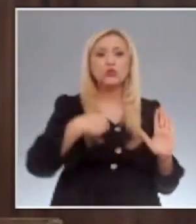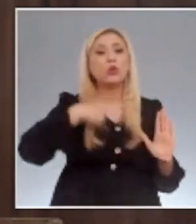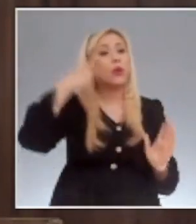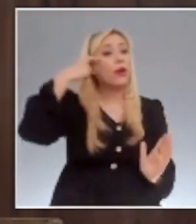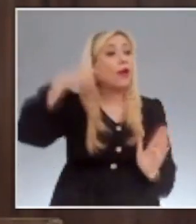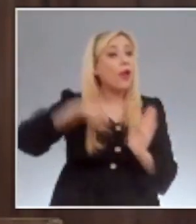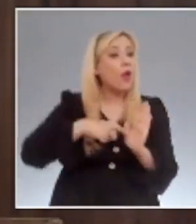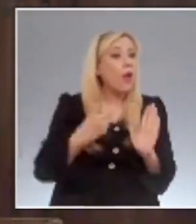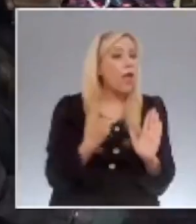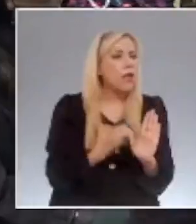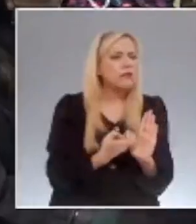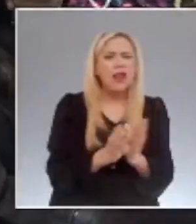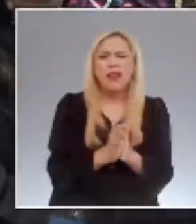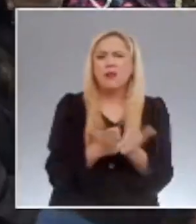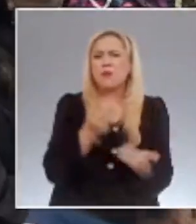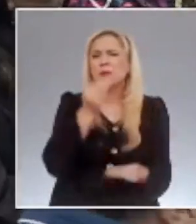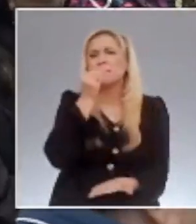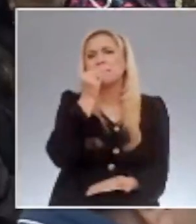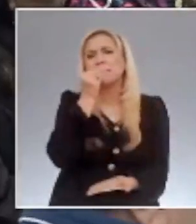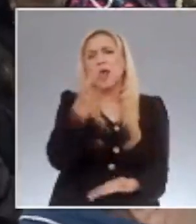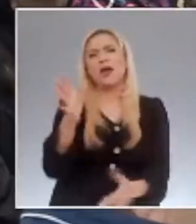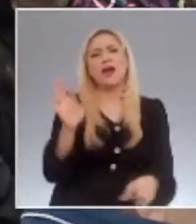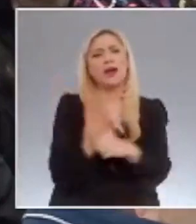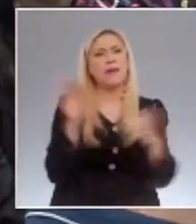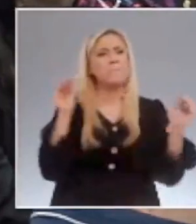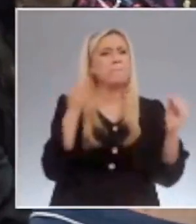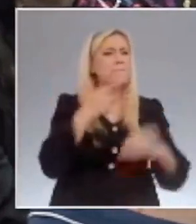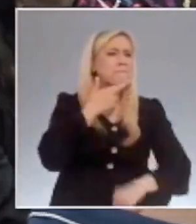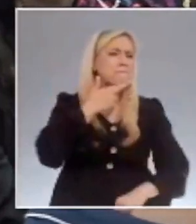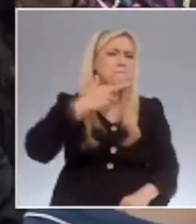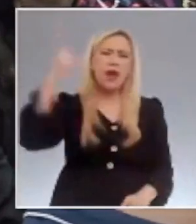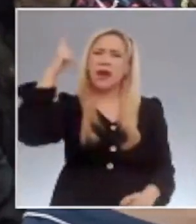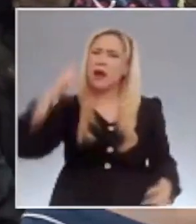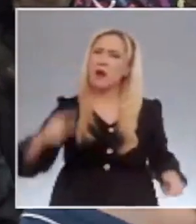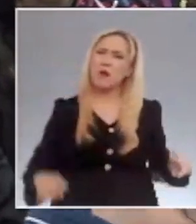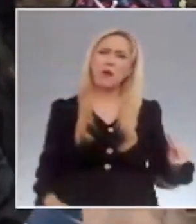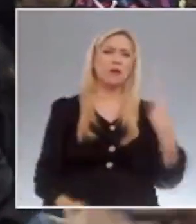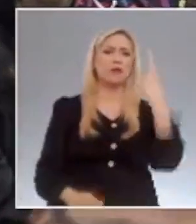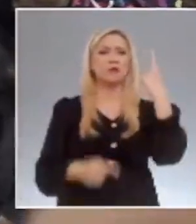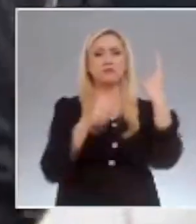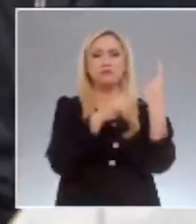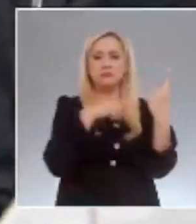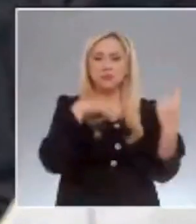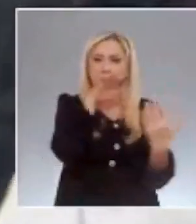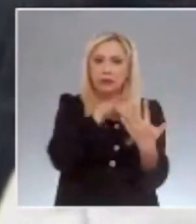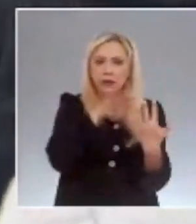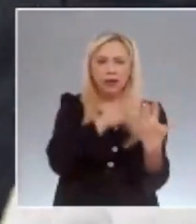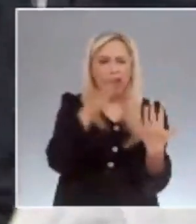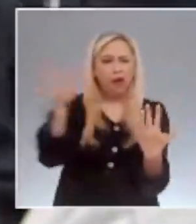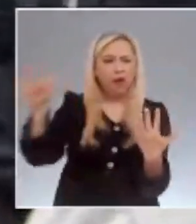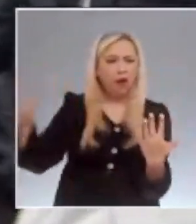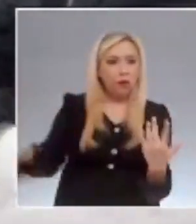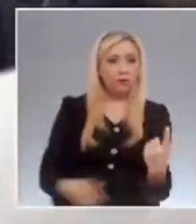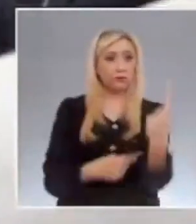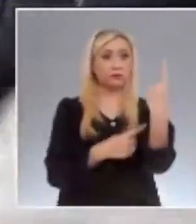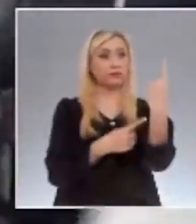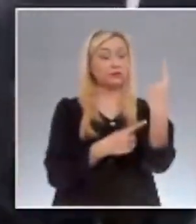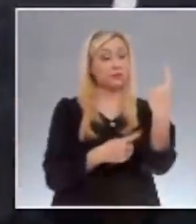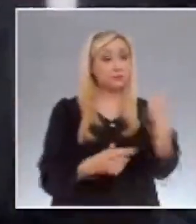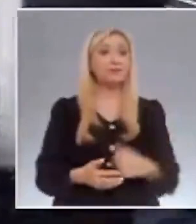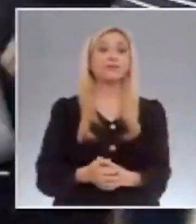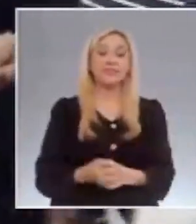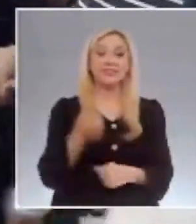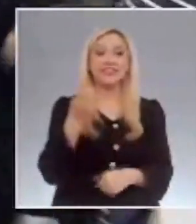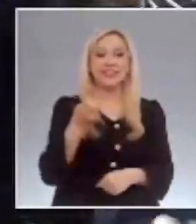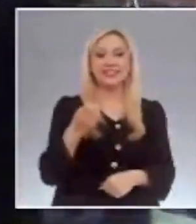libro de Amparo que hay hoy día mi hijo a la presentación de la obra que se dio en el marco de la décimo cuarta feria nacional del libro jurídico que organiza el